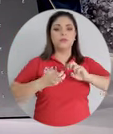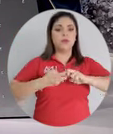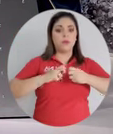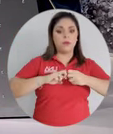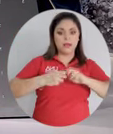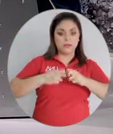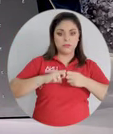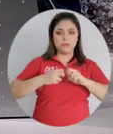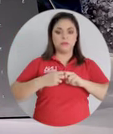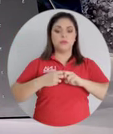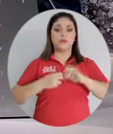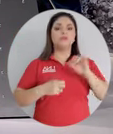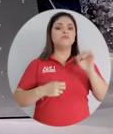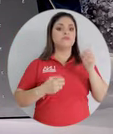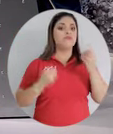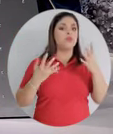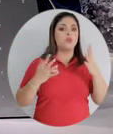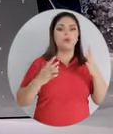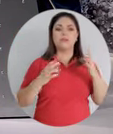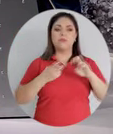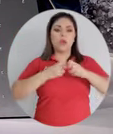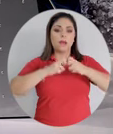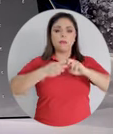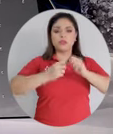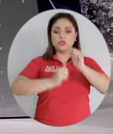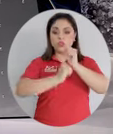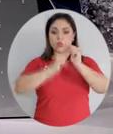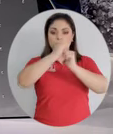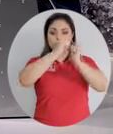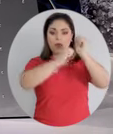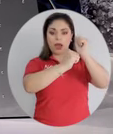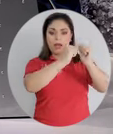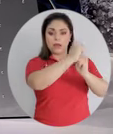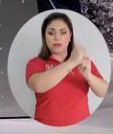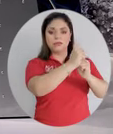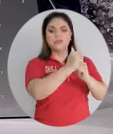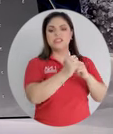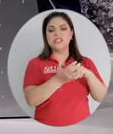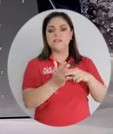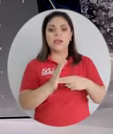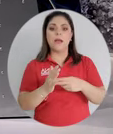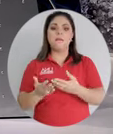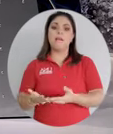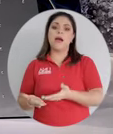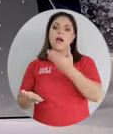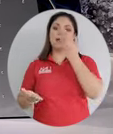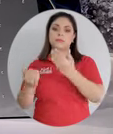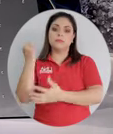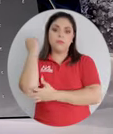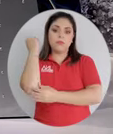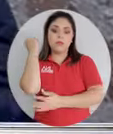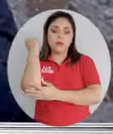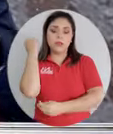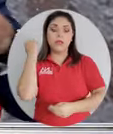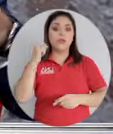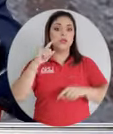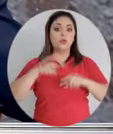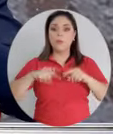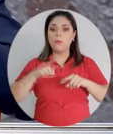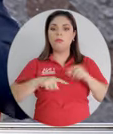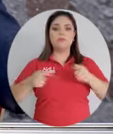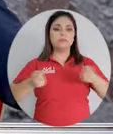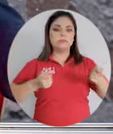experimentando problemas, como decía en el bloque anterior, de carácter estructural en el aumento de la pobreza, al